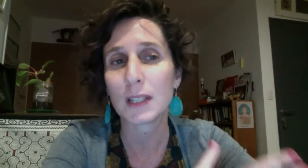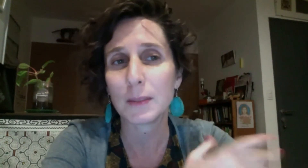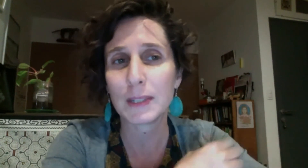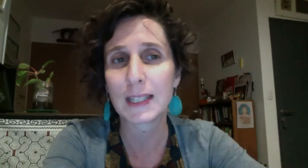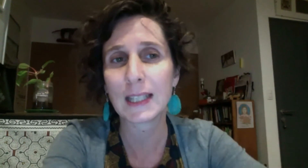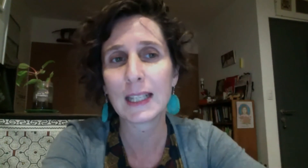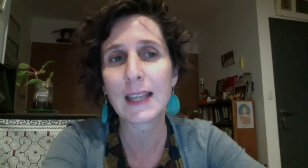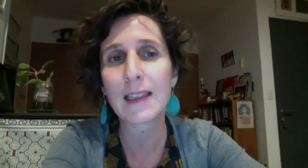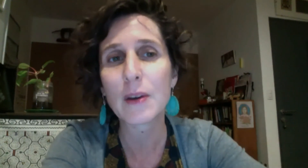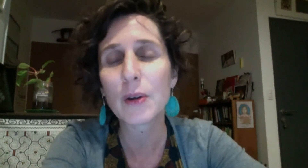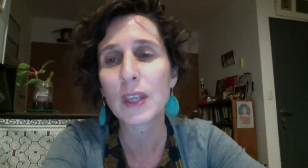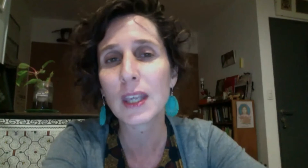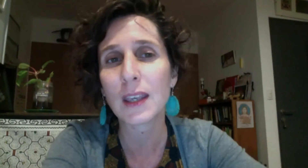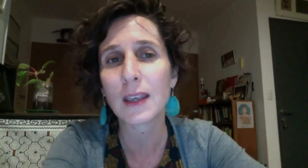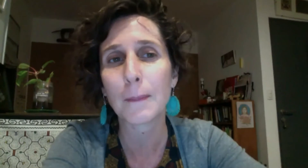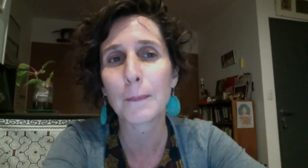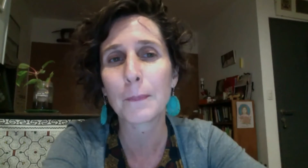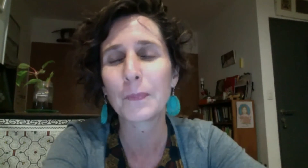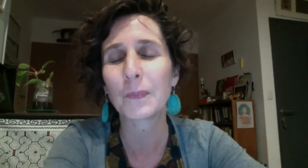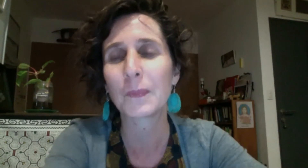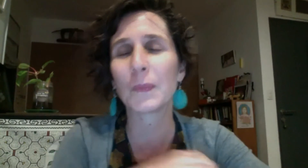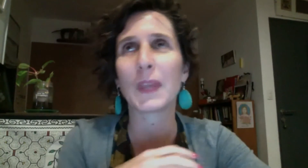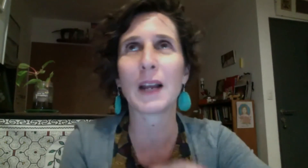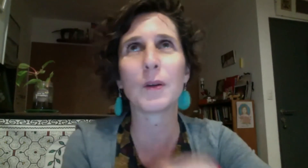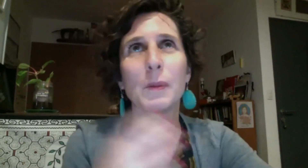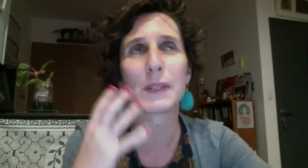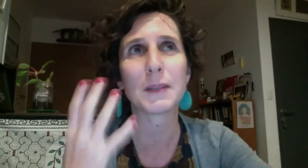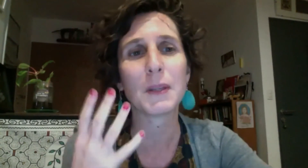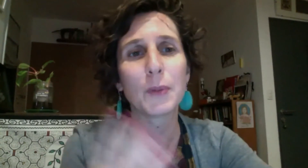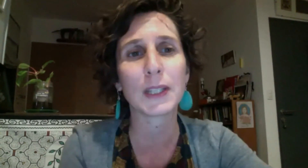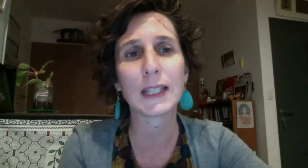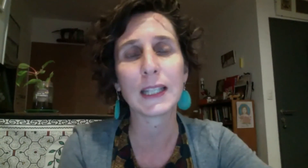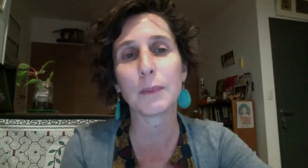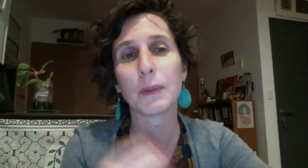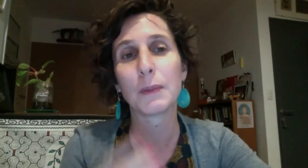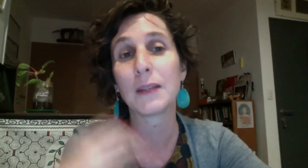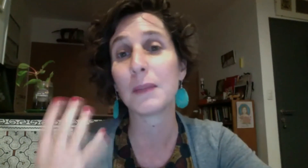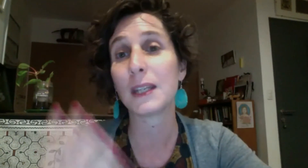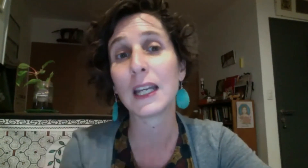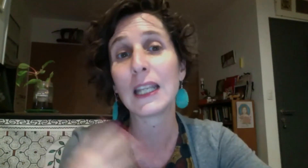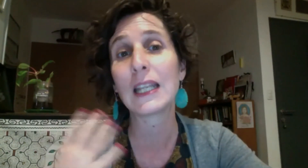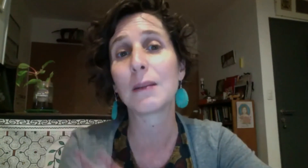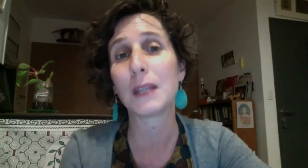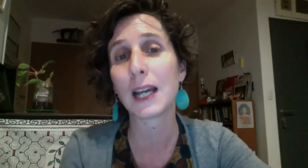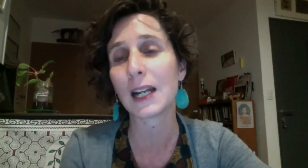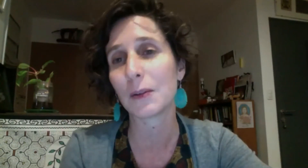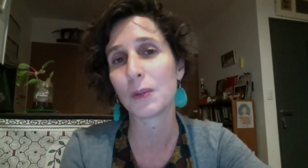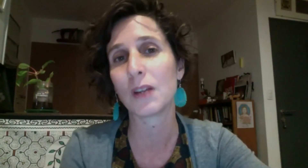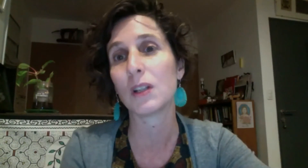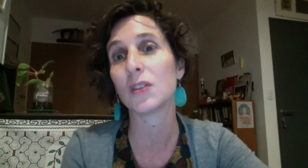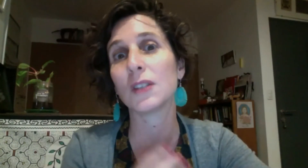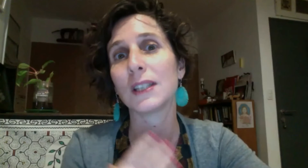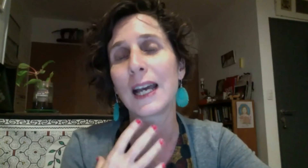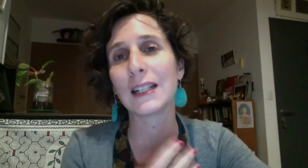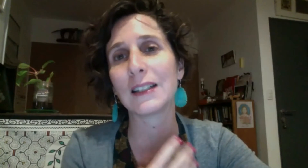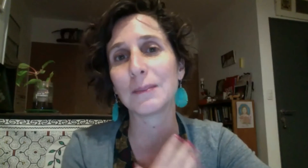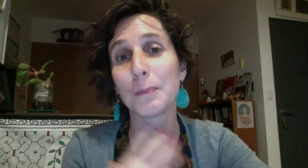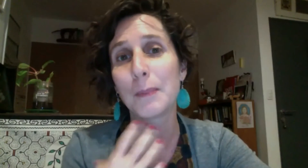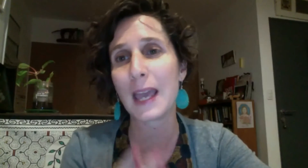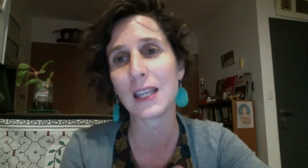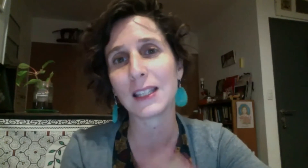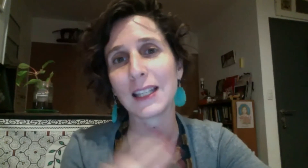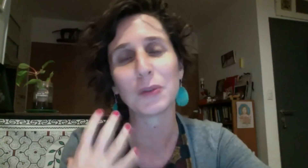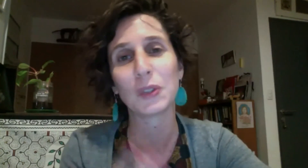como el que se presenta el día de hoy, algo que me parece bien importante es que permiten mirar y remirar una colección